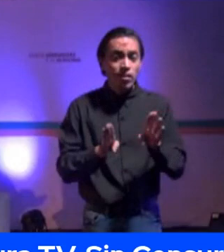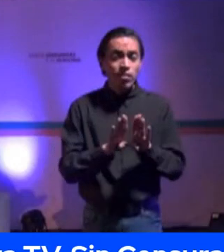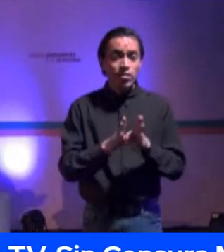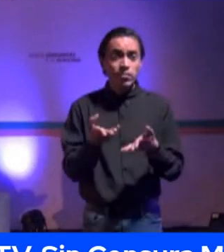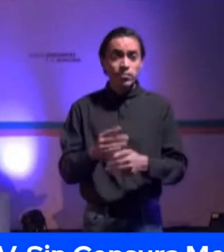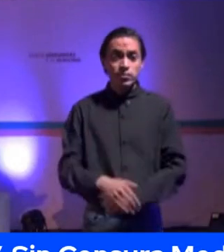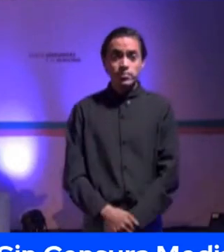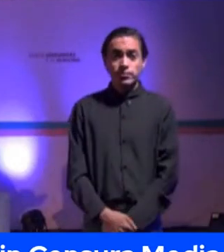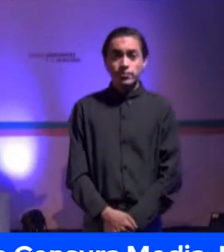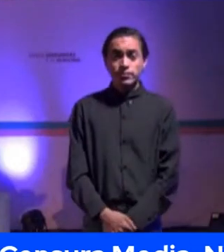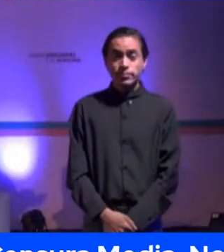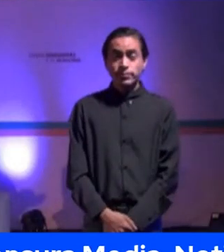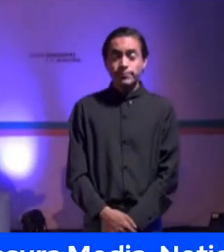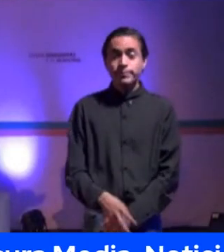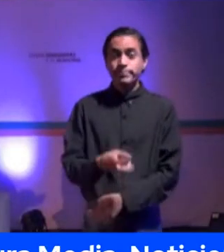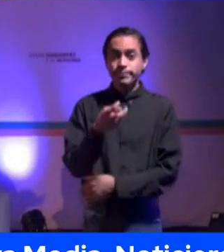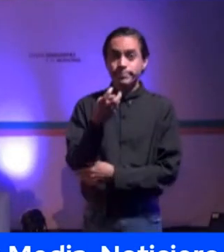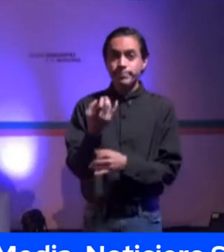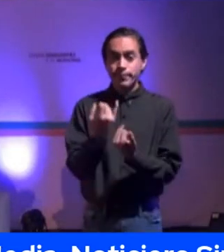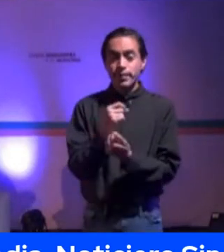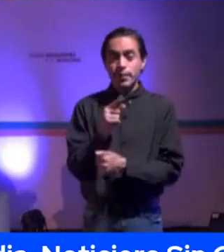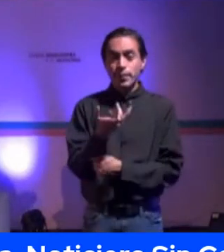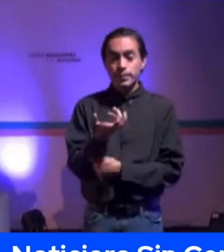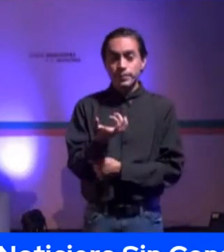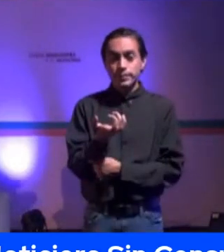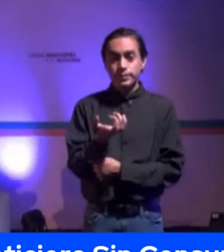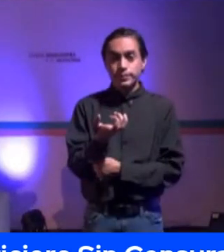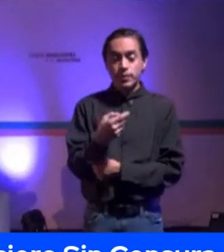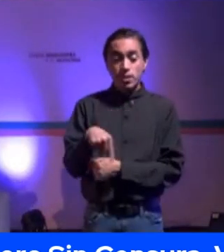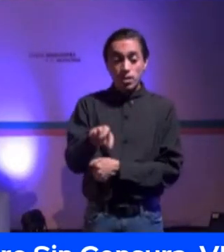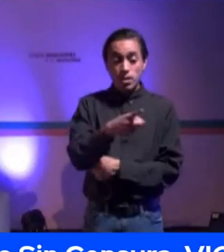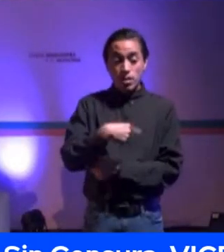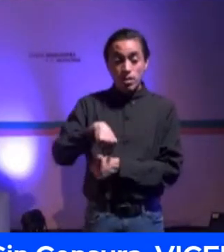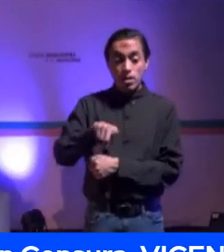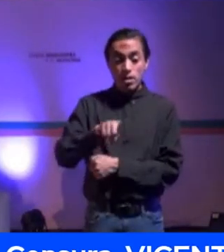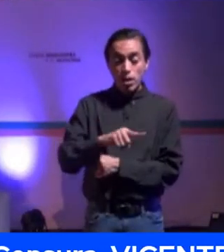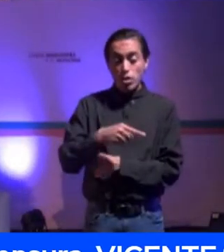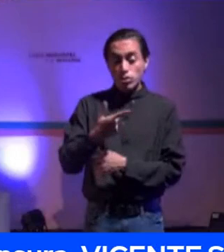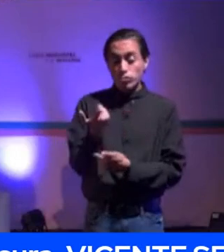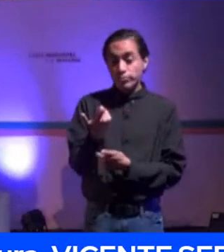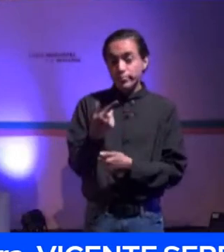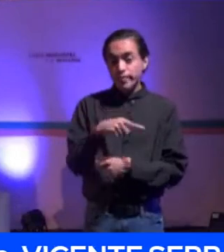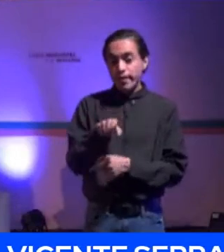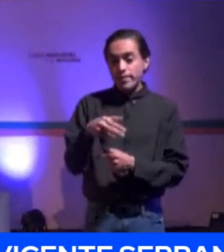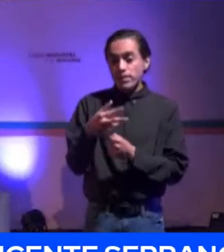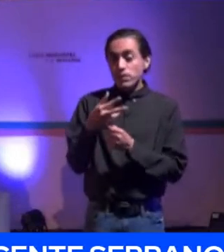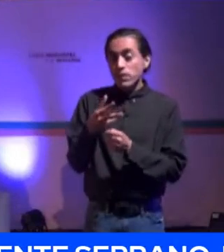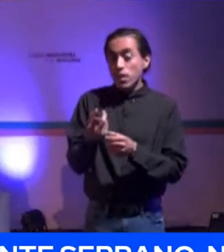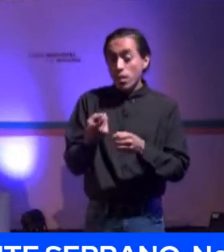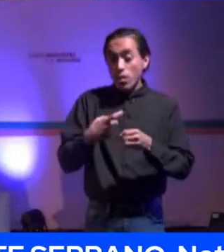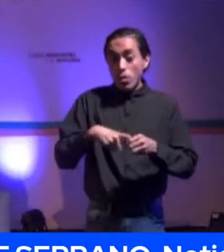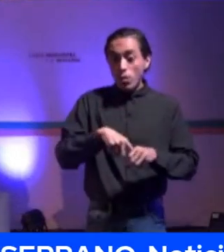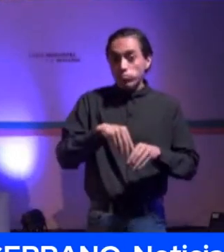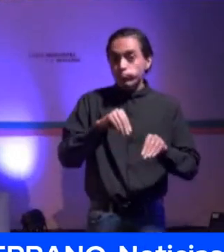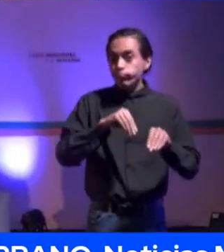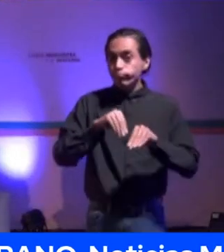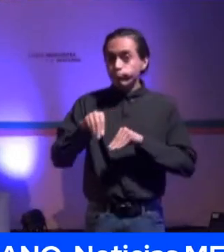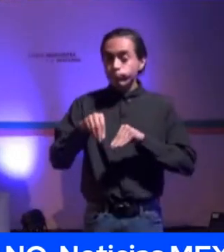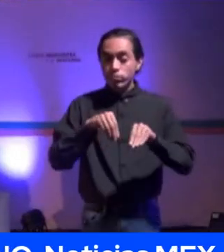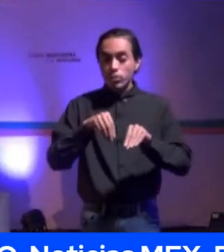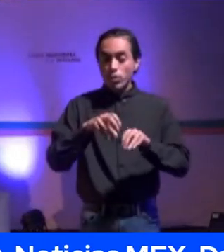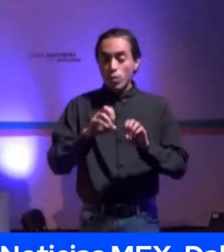qué falta, y eso sí, sobre todo entre los que se dicen del movimiento, o se